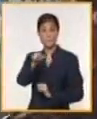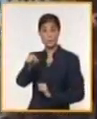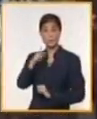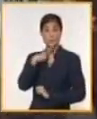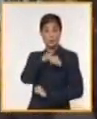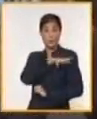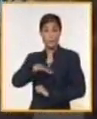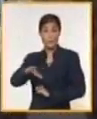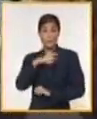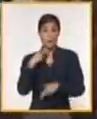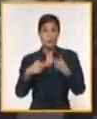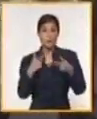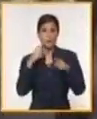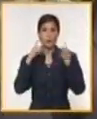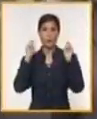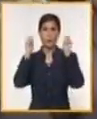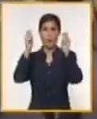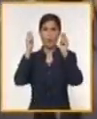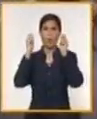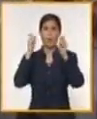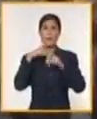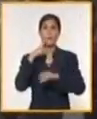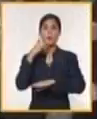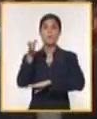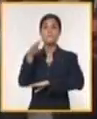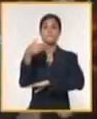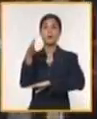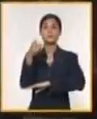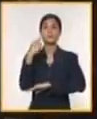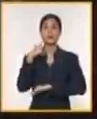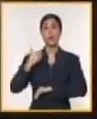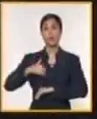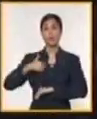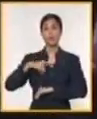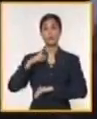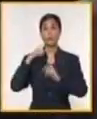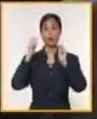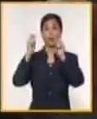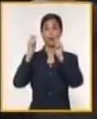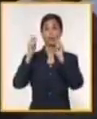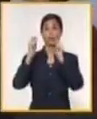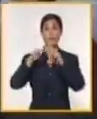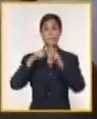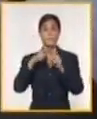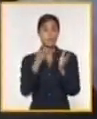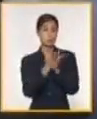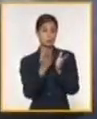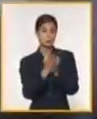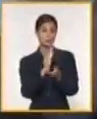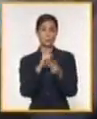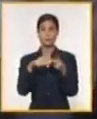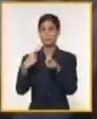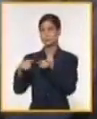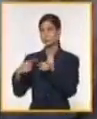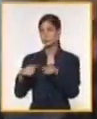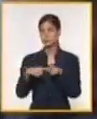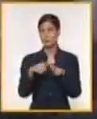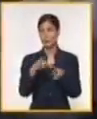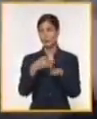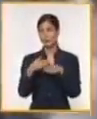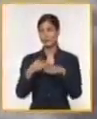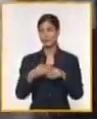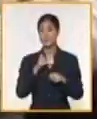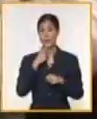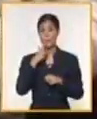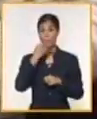tambores. Llevaban banderas argentinas de sindicatos, organizaciones sociales, estudiantiles y pancartas con leyendas como "La patria no se